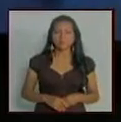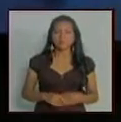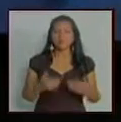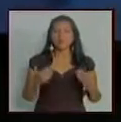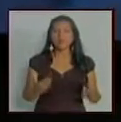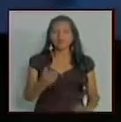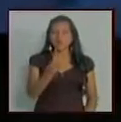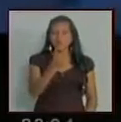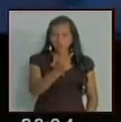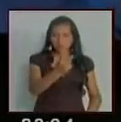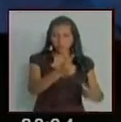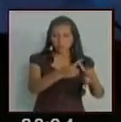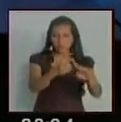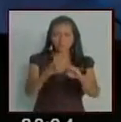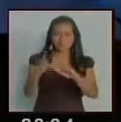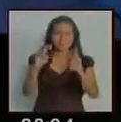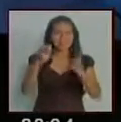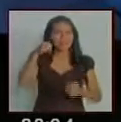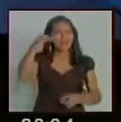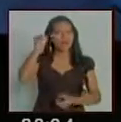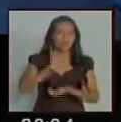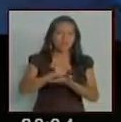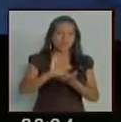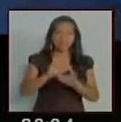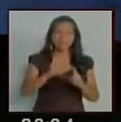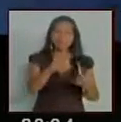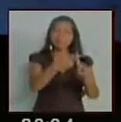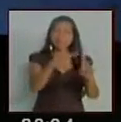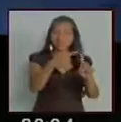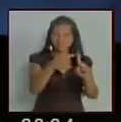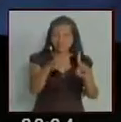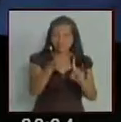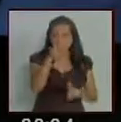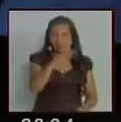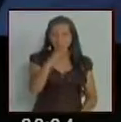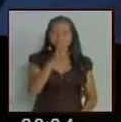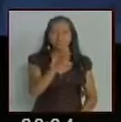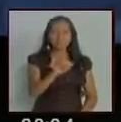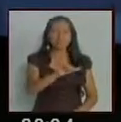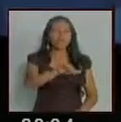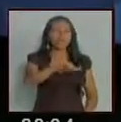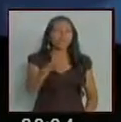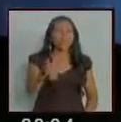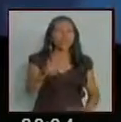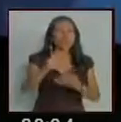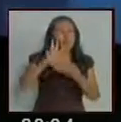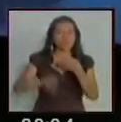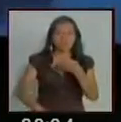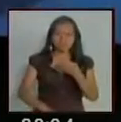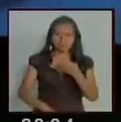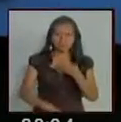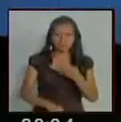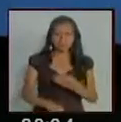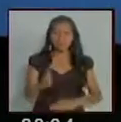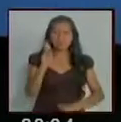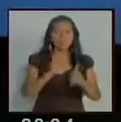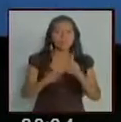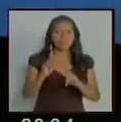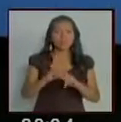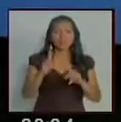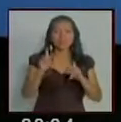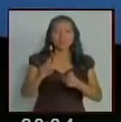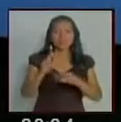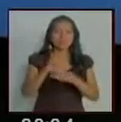Existen dos tipos de discapacidad auditiva, la parcial y la total. Esta patología imposibilita a las personas escuchar de